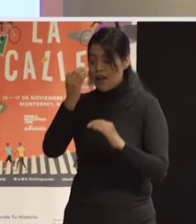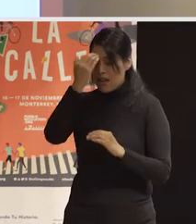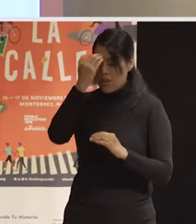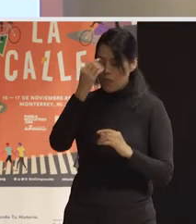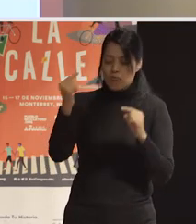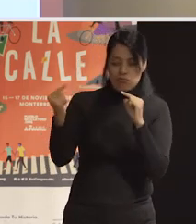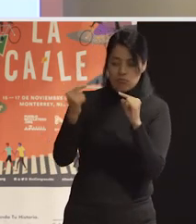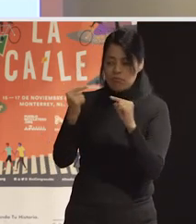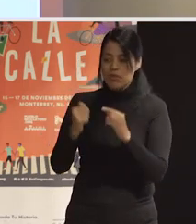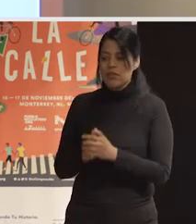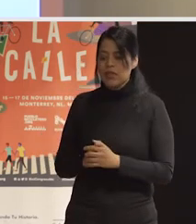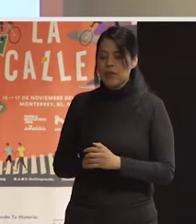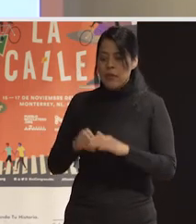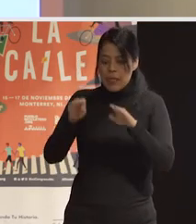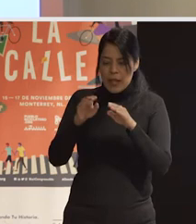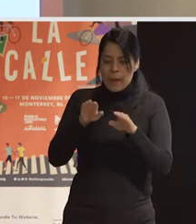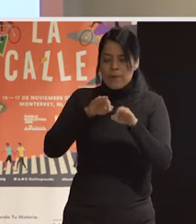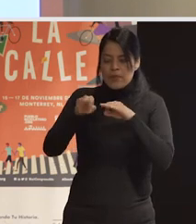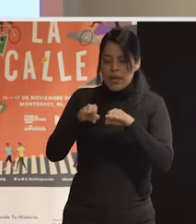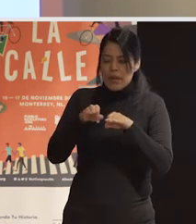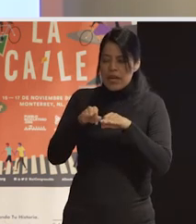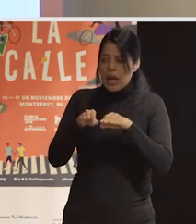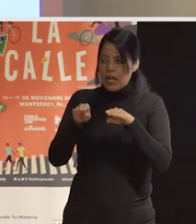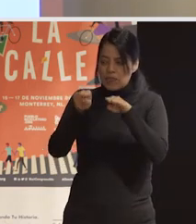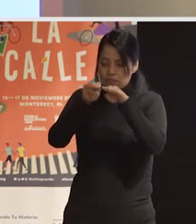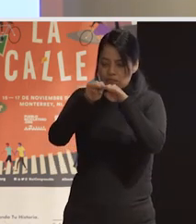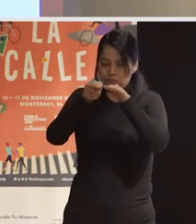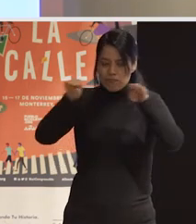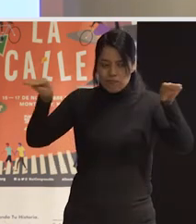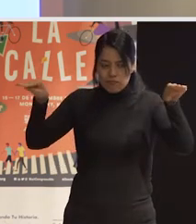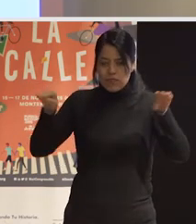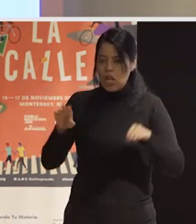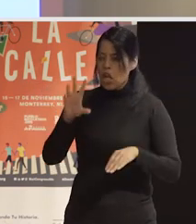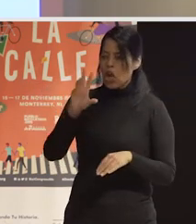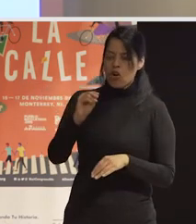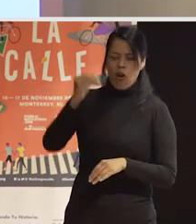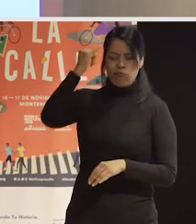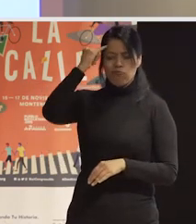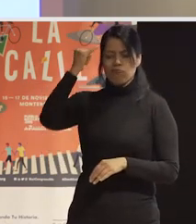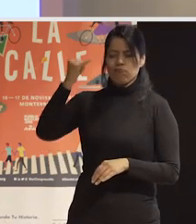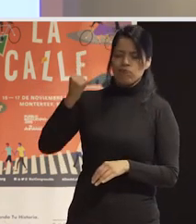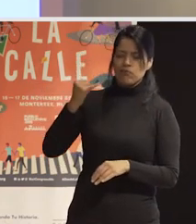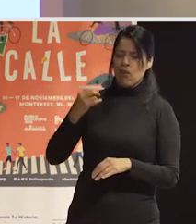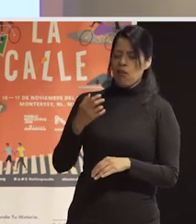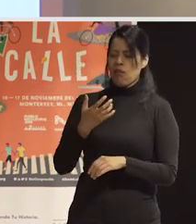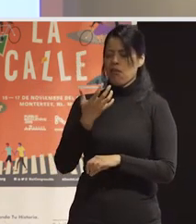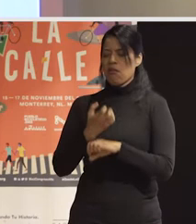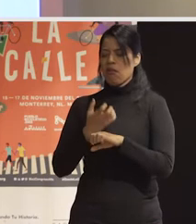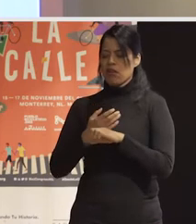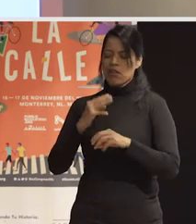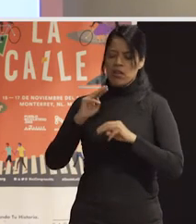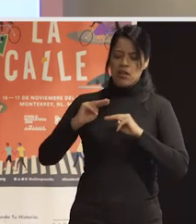yo sea horizontal no no eran los señores los gringos que vienen en